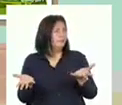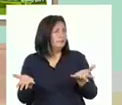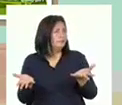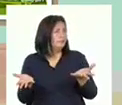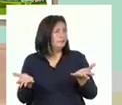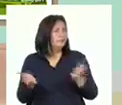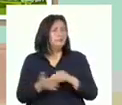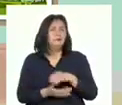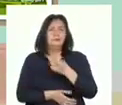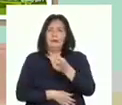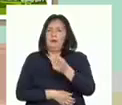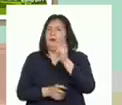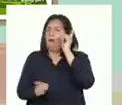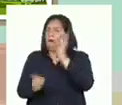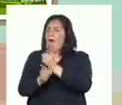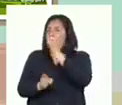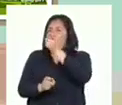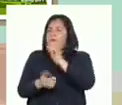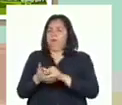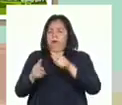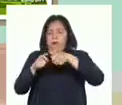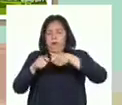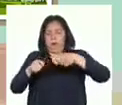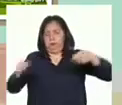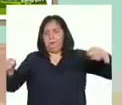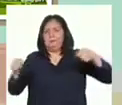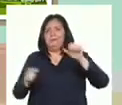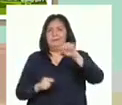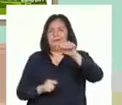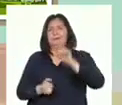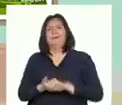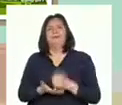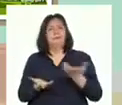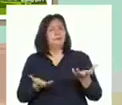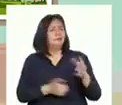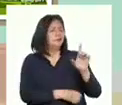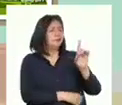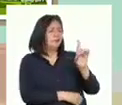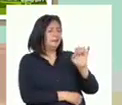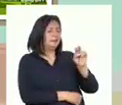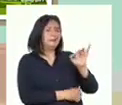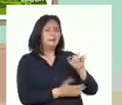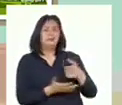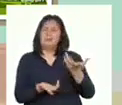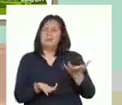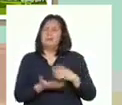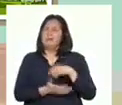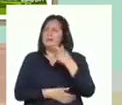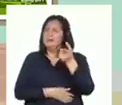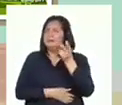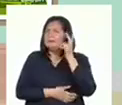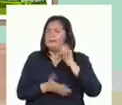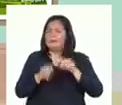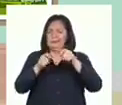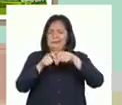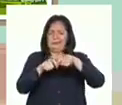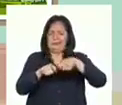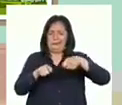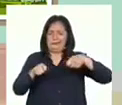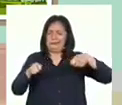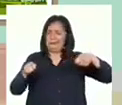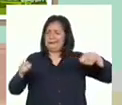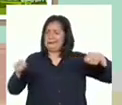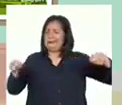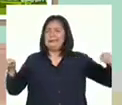longitudes? ¡Claro! Es una cinta métrica. De pronto, a Daniel se le ocurrió estirar la cinta métrica.